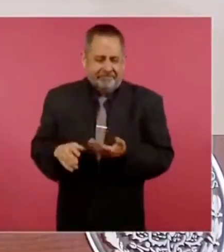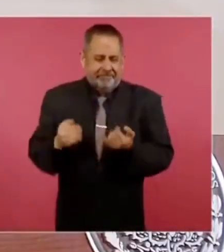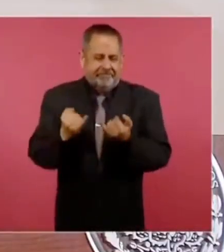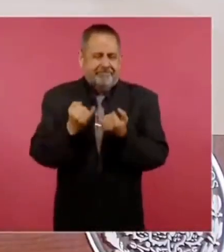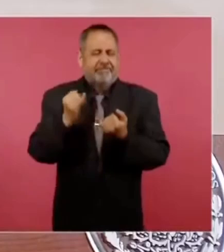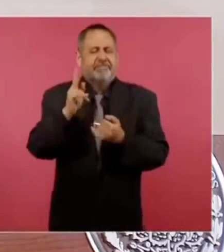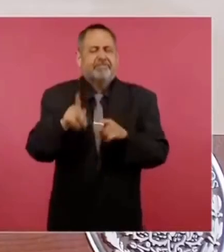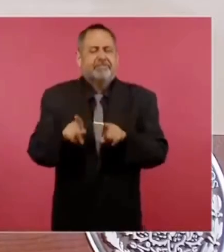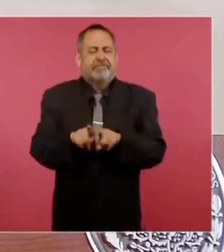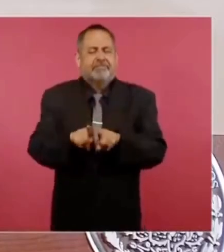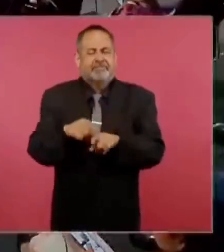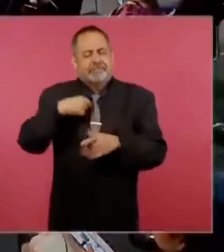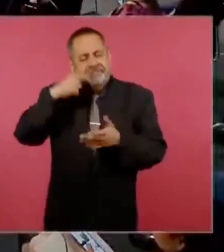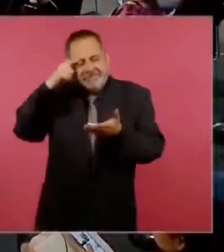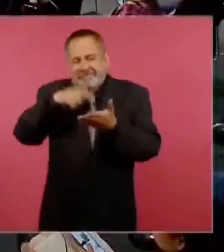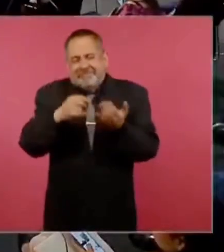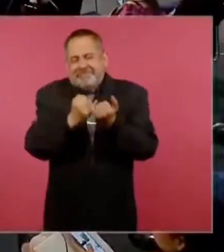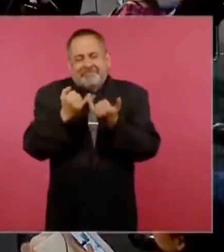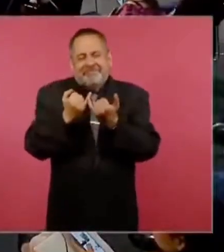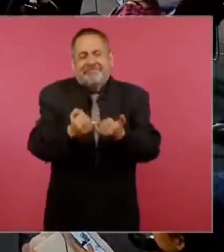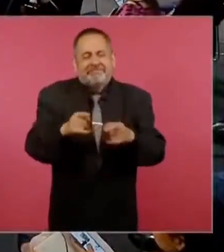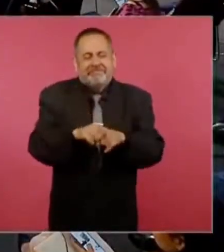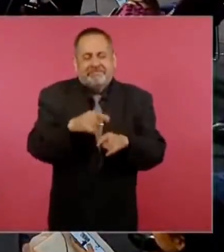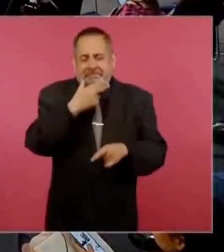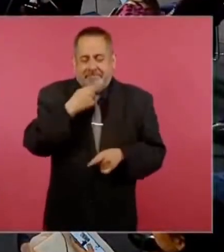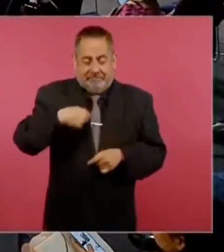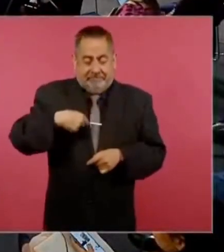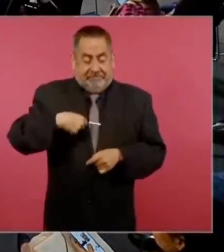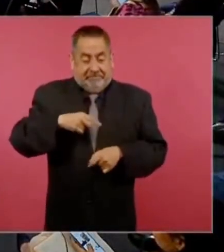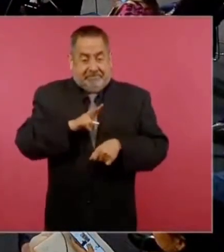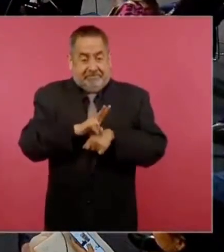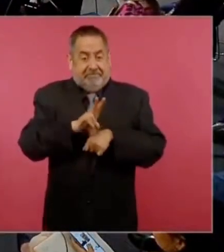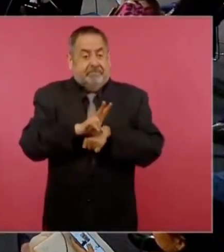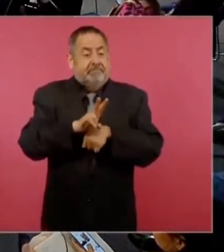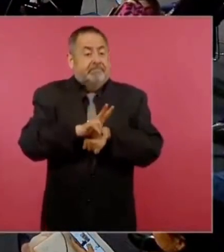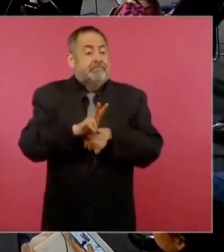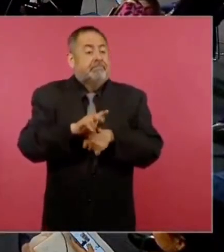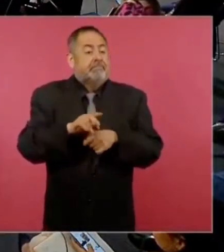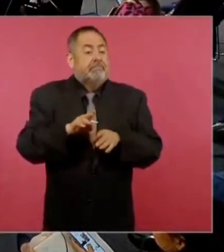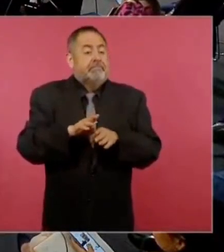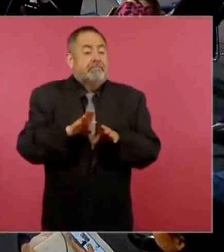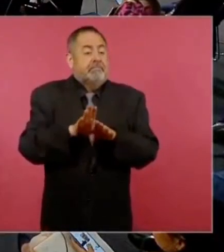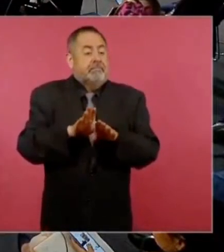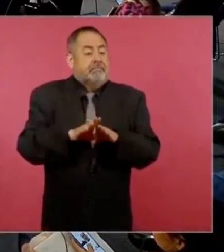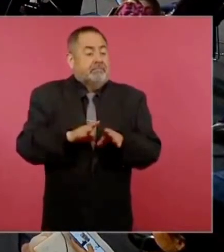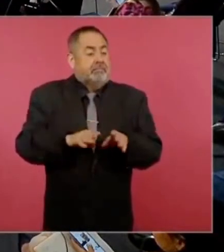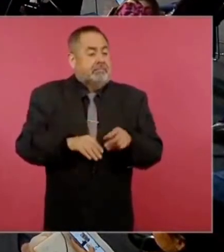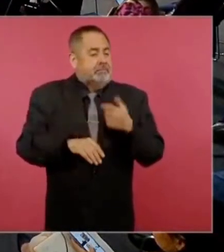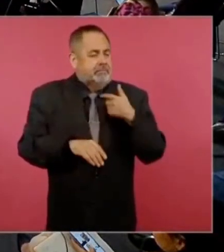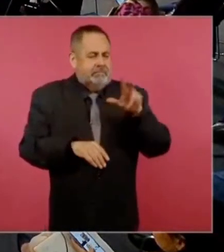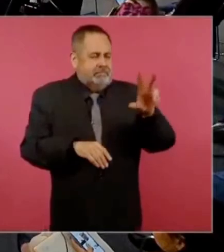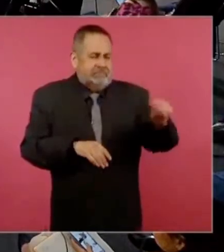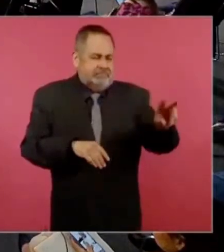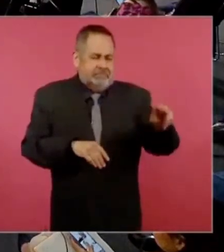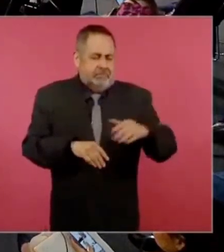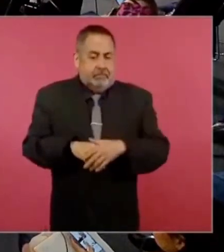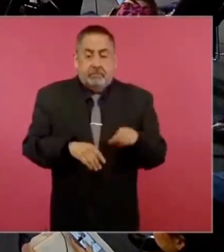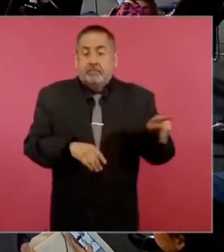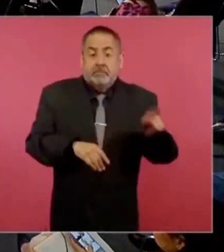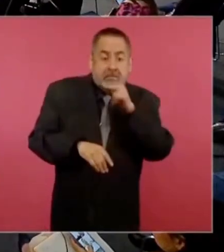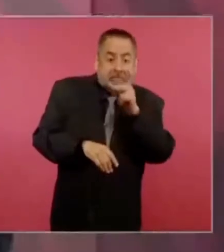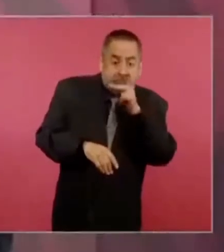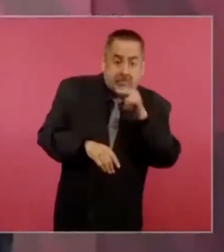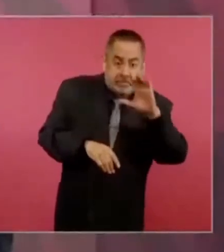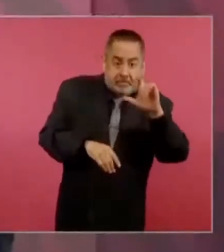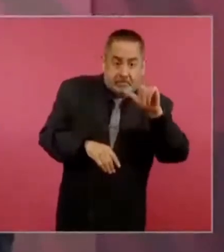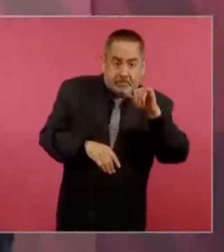Pues así querían, yo creo, que se fuera este señor. Claudio X González, padre, le replicó